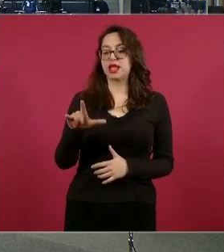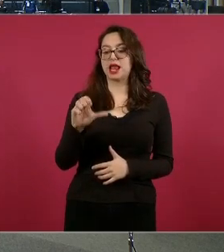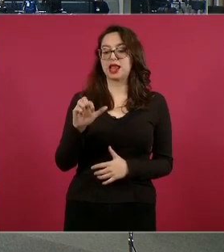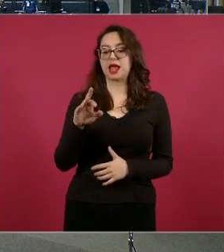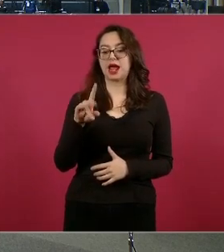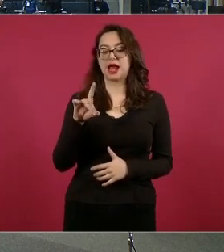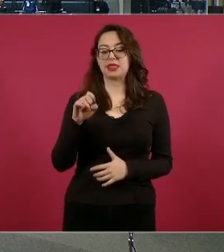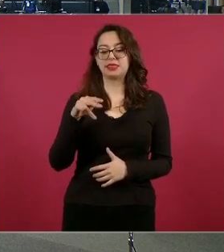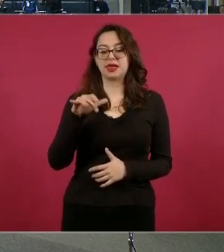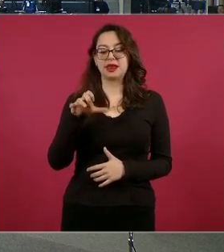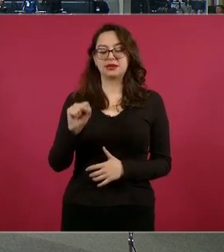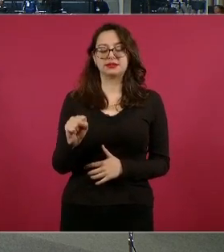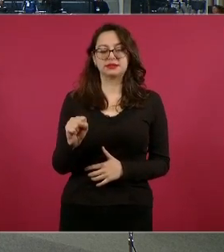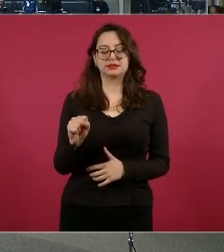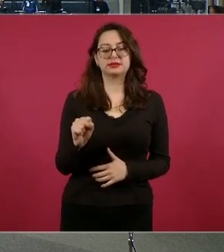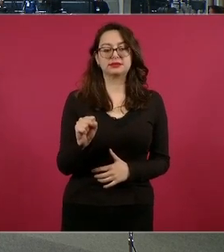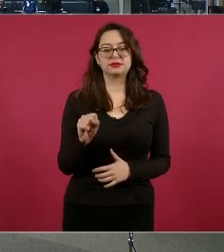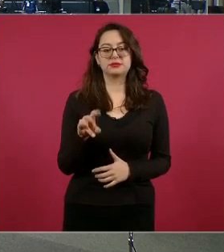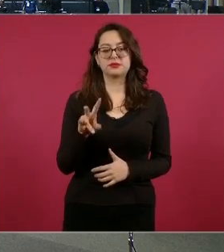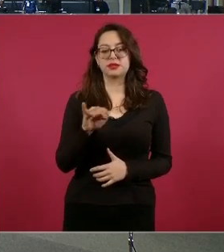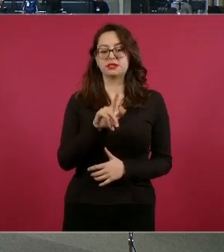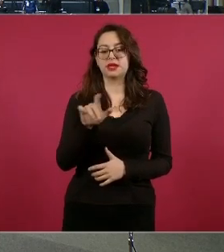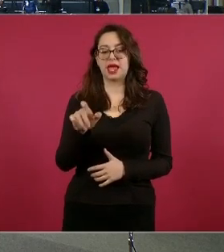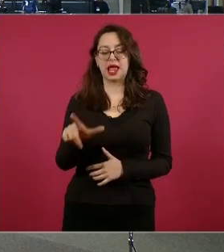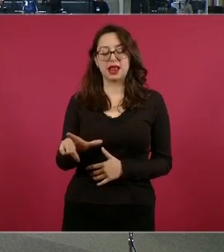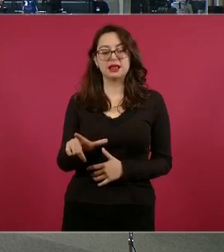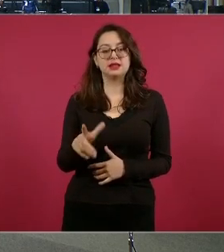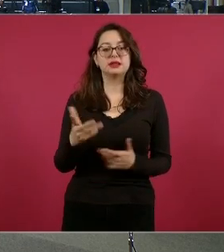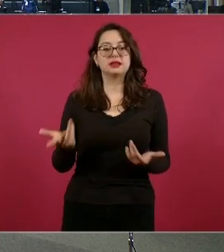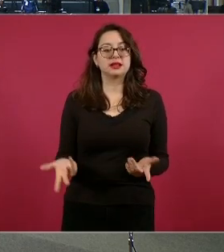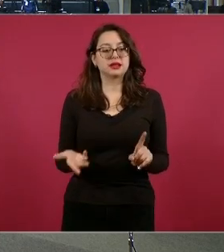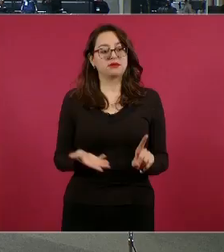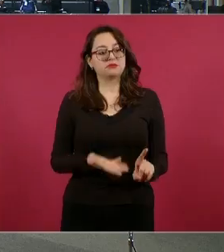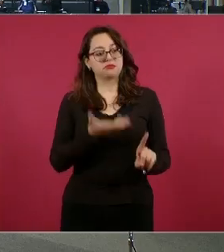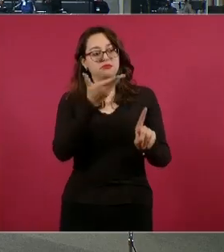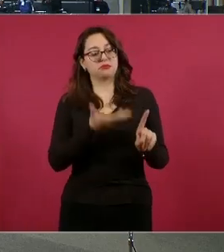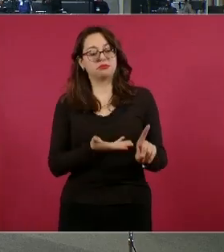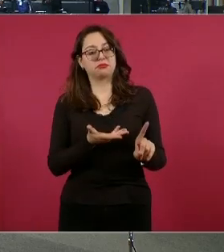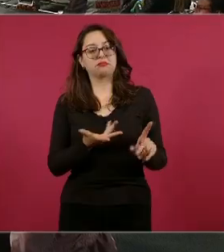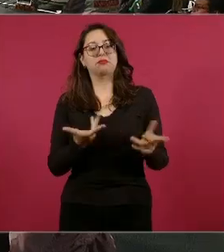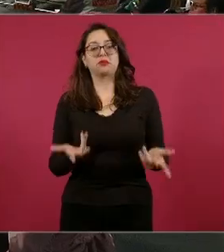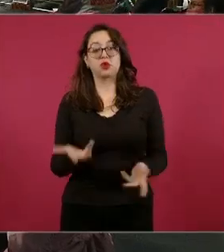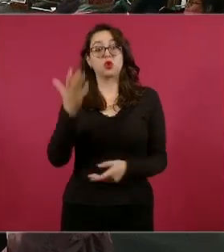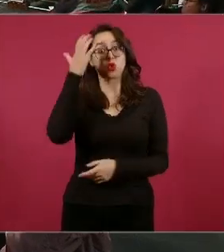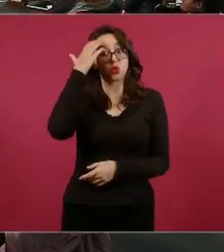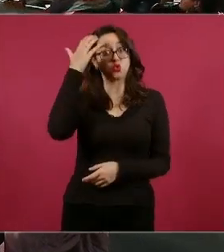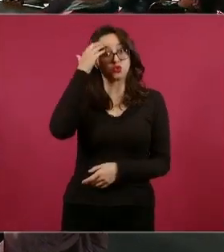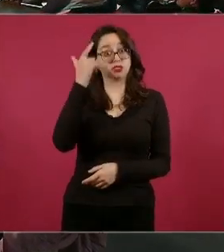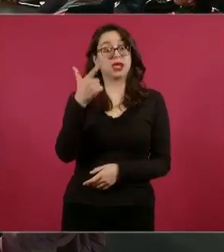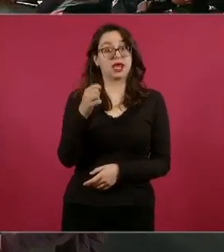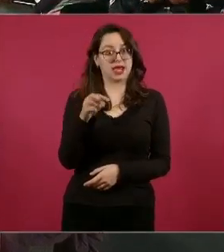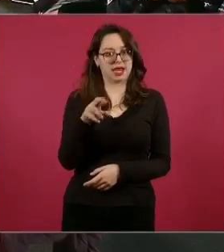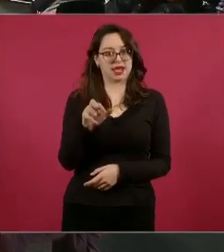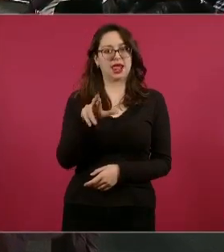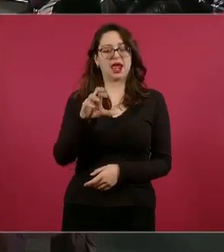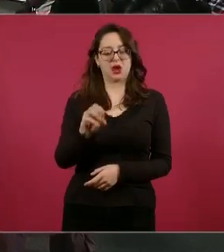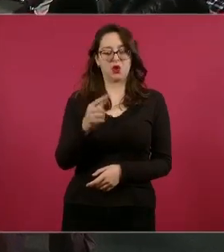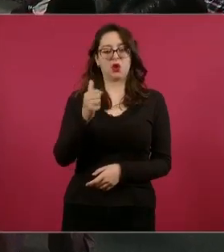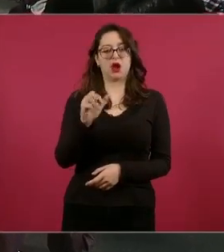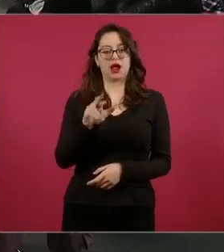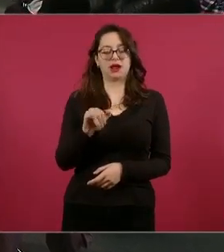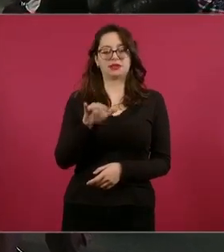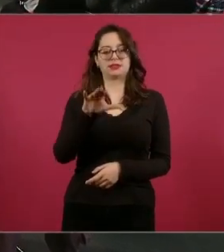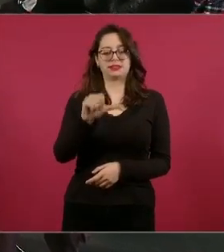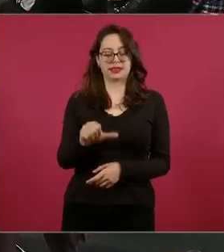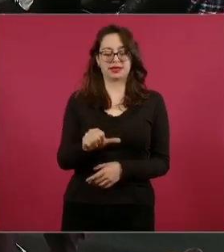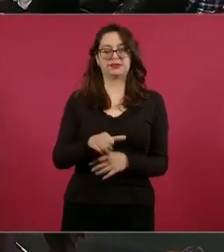que, a contrario sensu, como dicen los abogados, bien conoce a Genaro García Luna. En